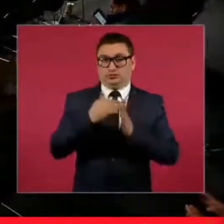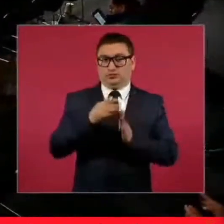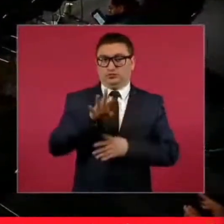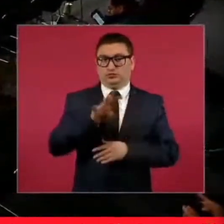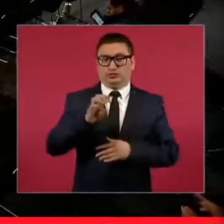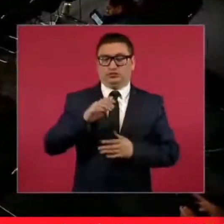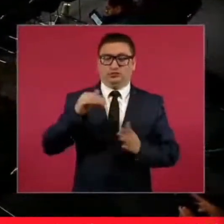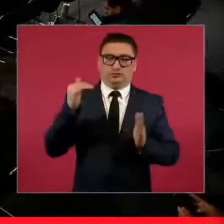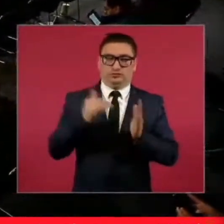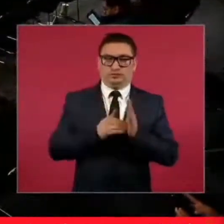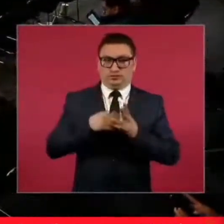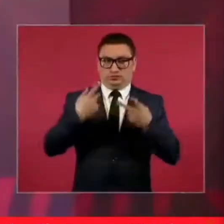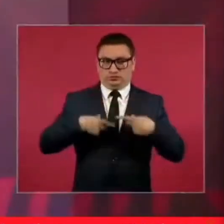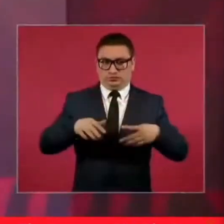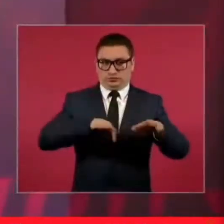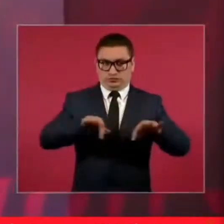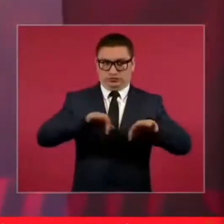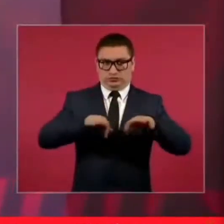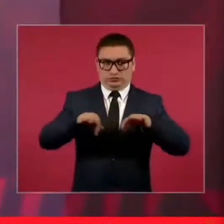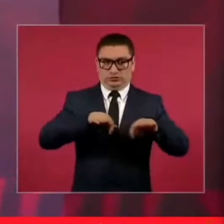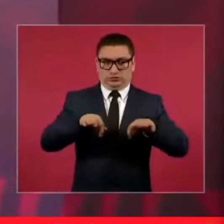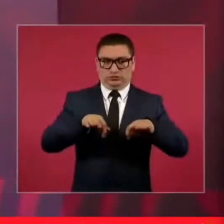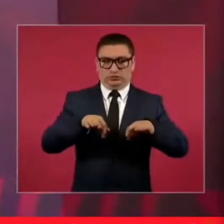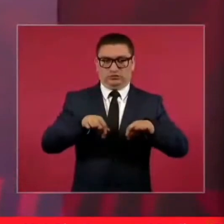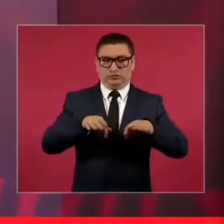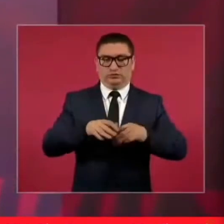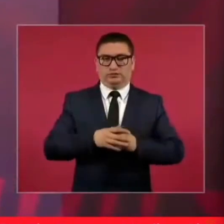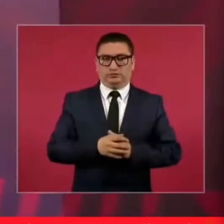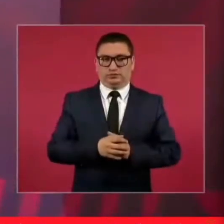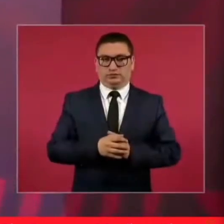22.400.000 trabajadores,